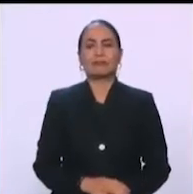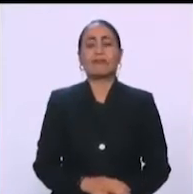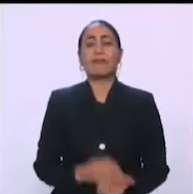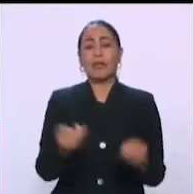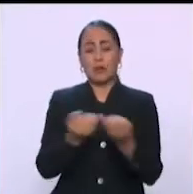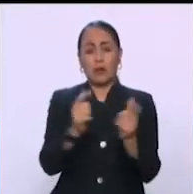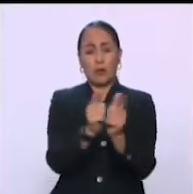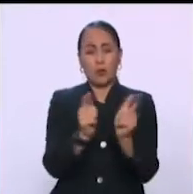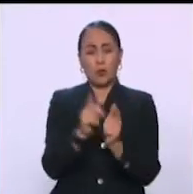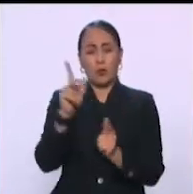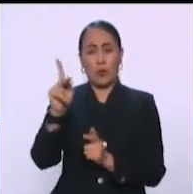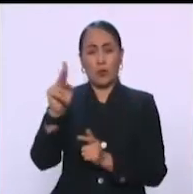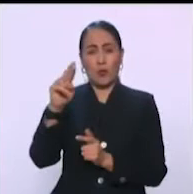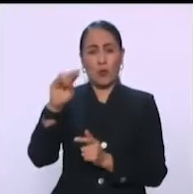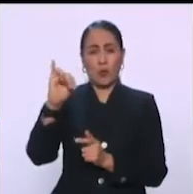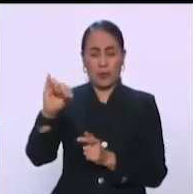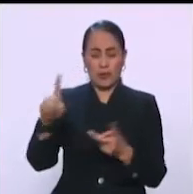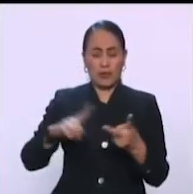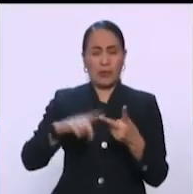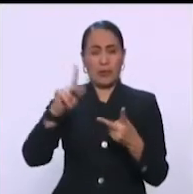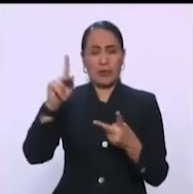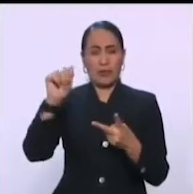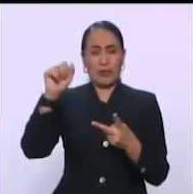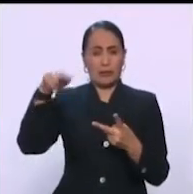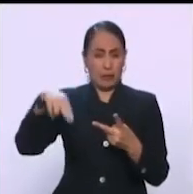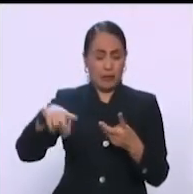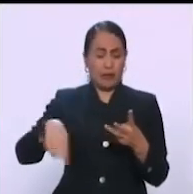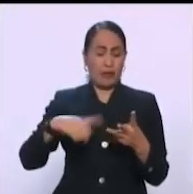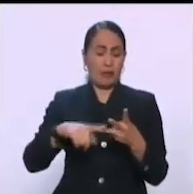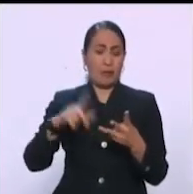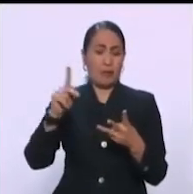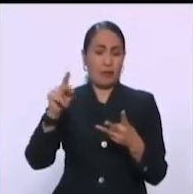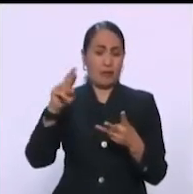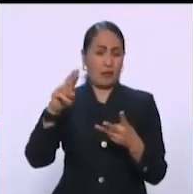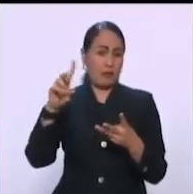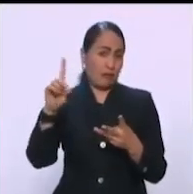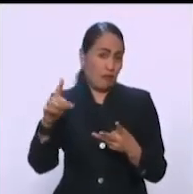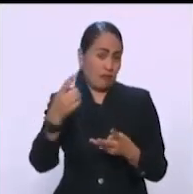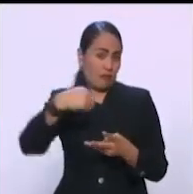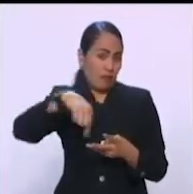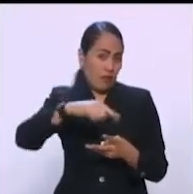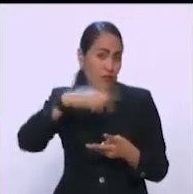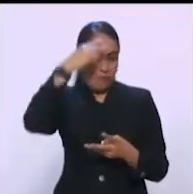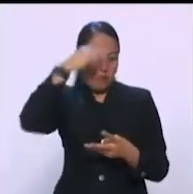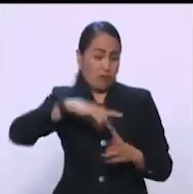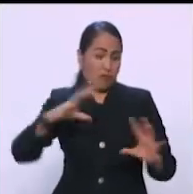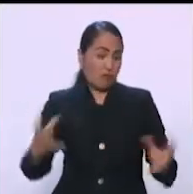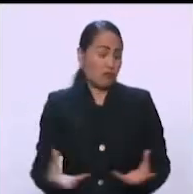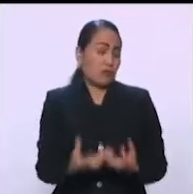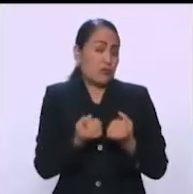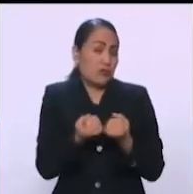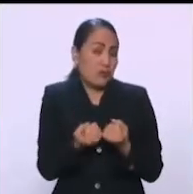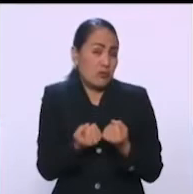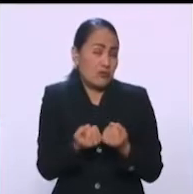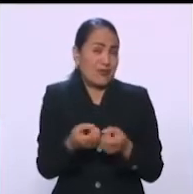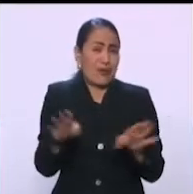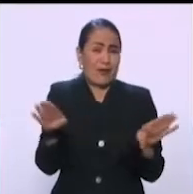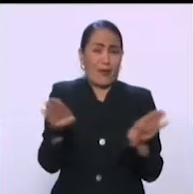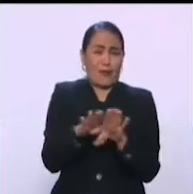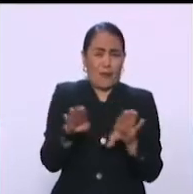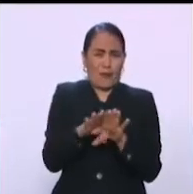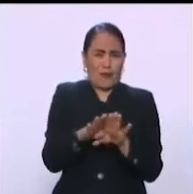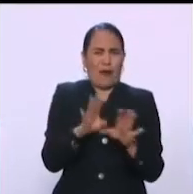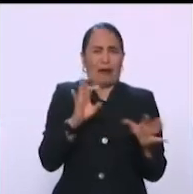el PRI, el PAN y el PRD son adalides contra la corrupción y para salvar a México. Jonathan, o sea, ¿te